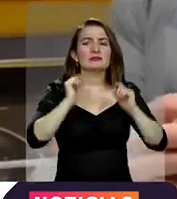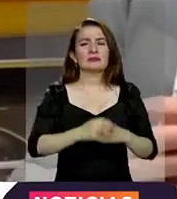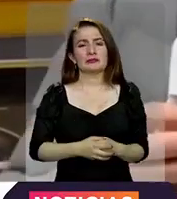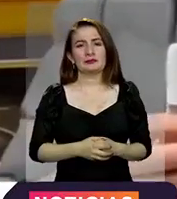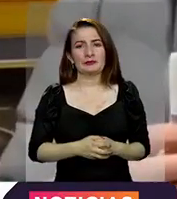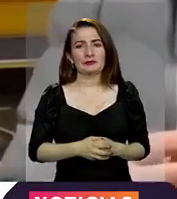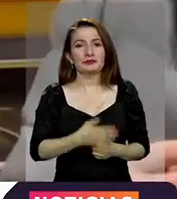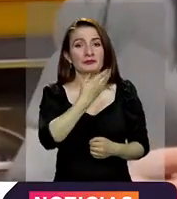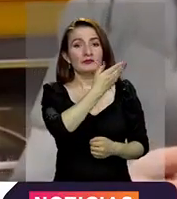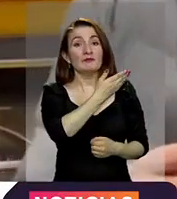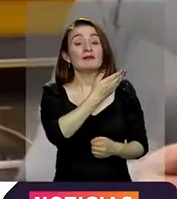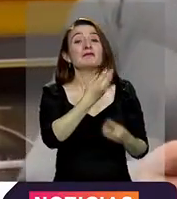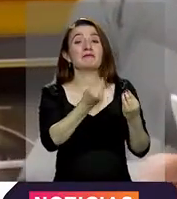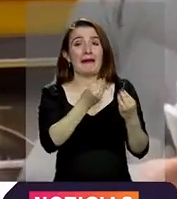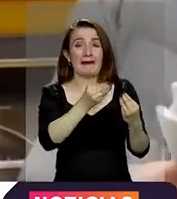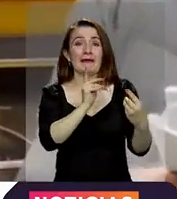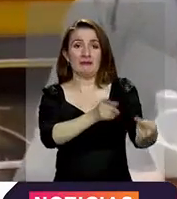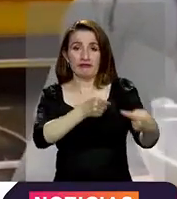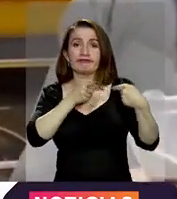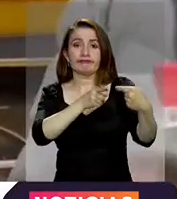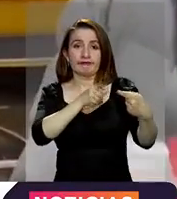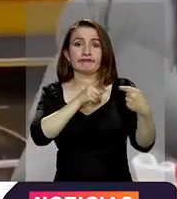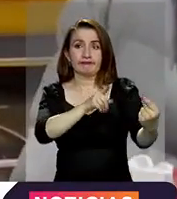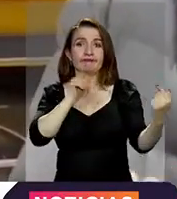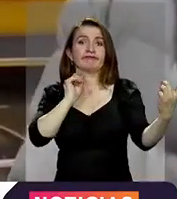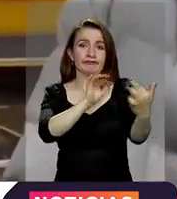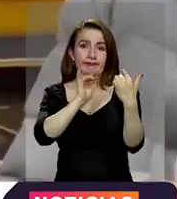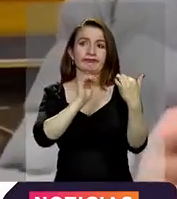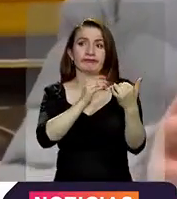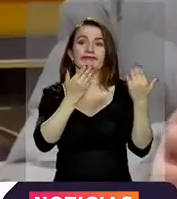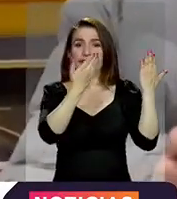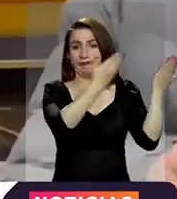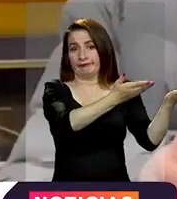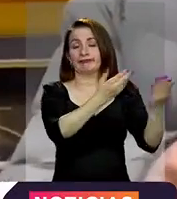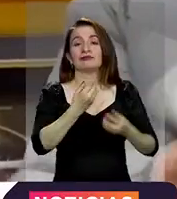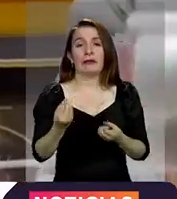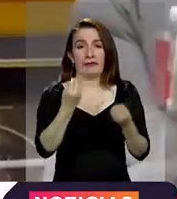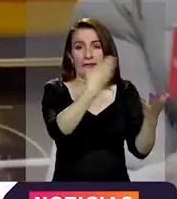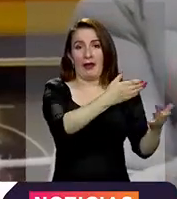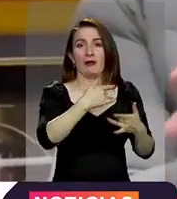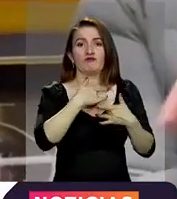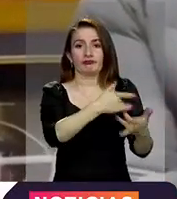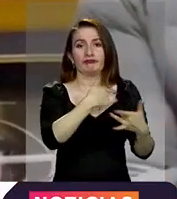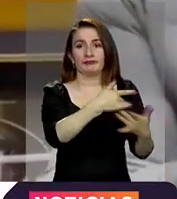Unos tapoídos para las, porque nos dicen que las aturdidoras de todas maneras están causando también lesiones